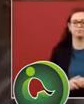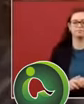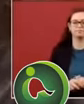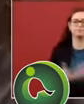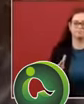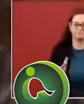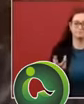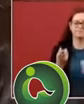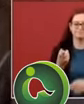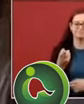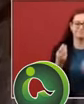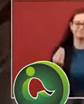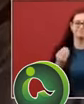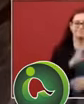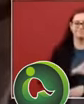felicidades